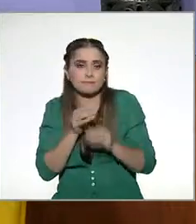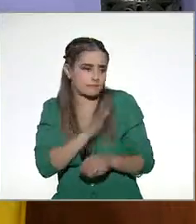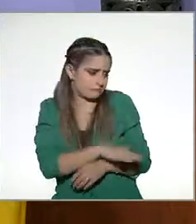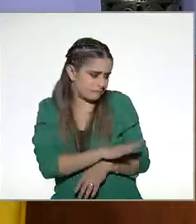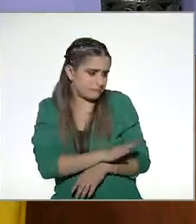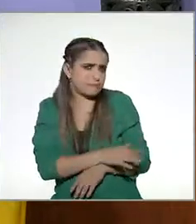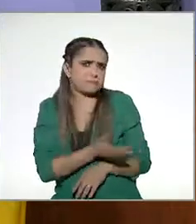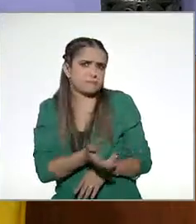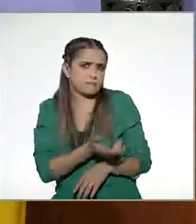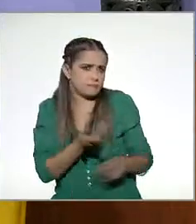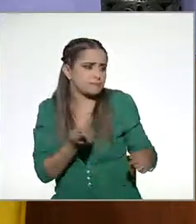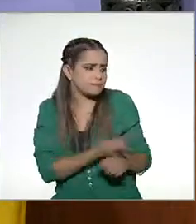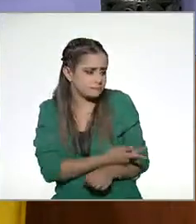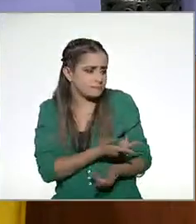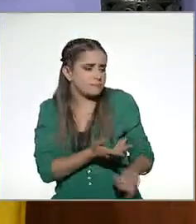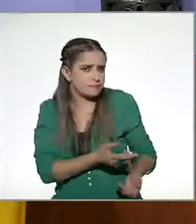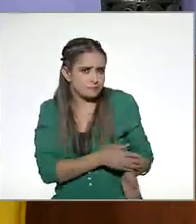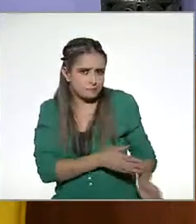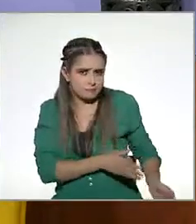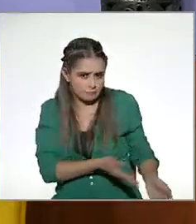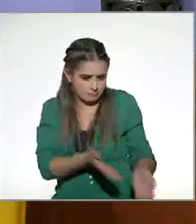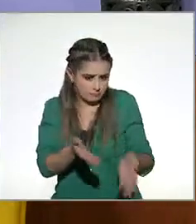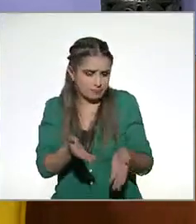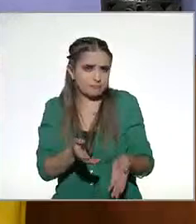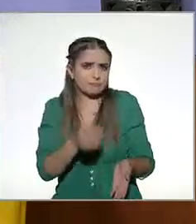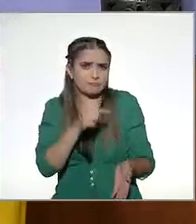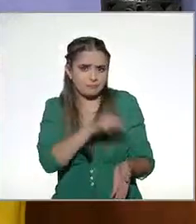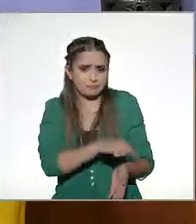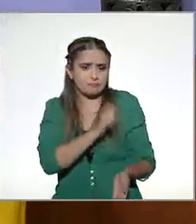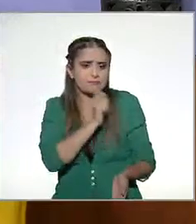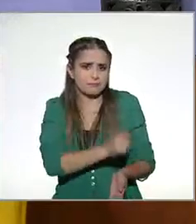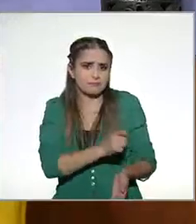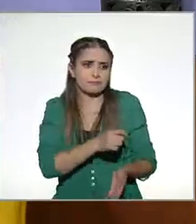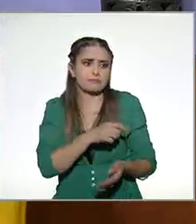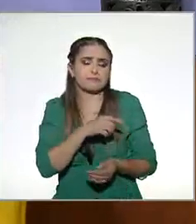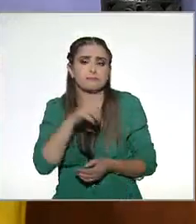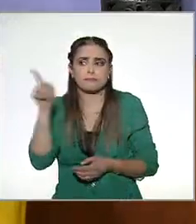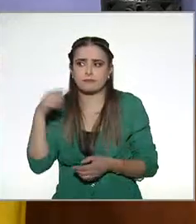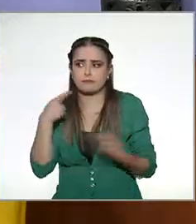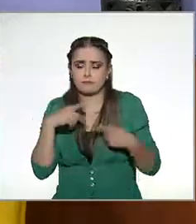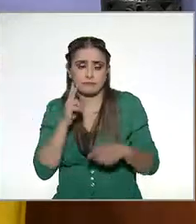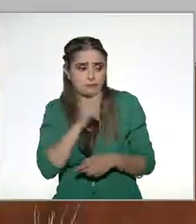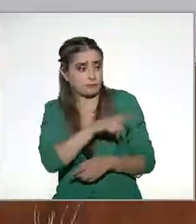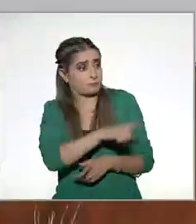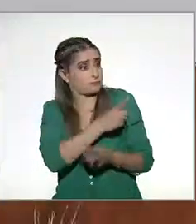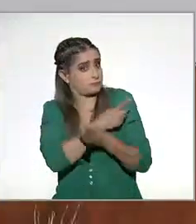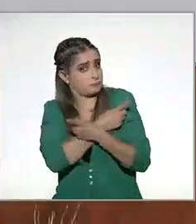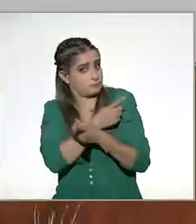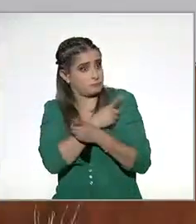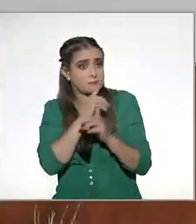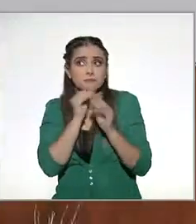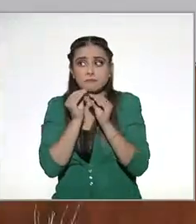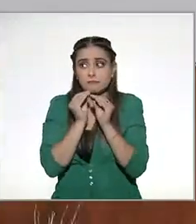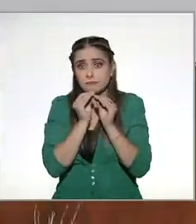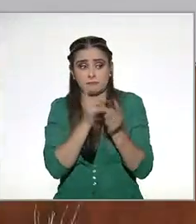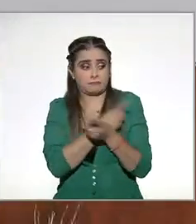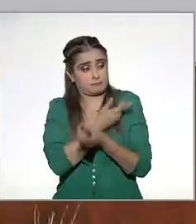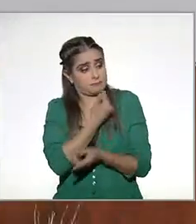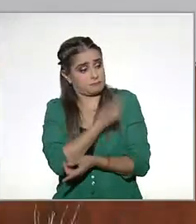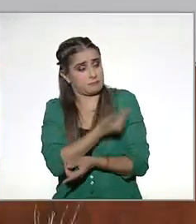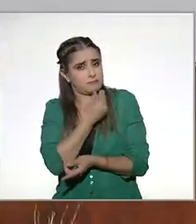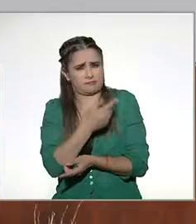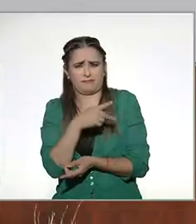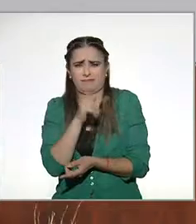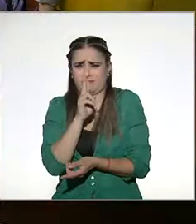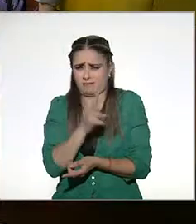porque esa es una cuestión más social, más cultural, de decir, esto tiene que ver con la buena educación. Y además hay etapas, ¿no, Miriam? A mí, bueno, me